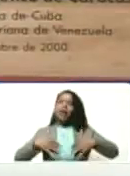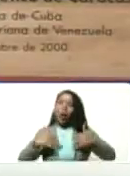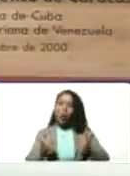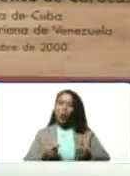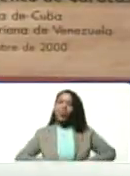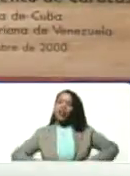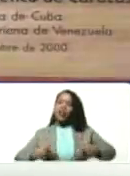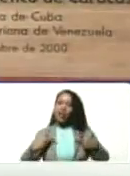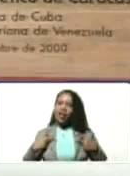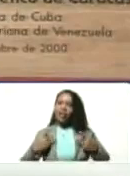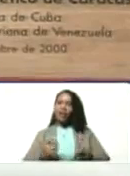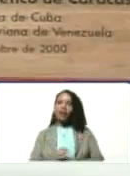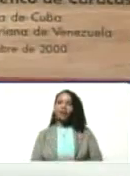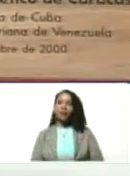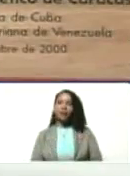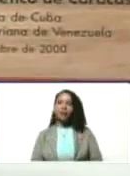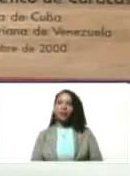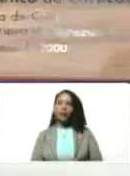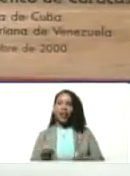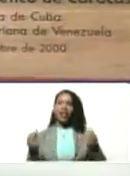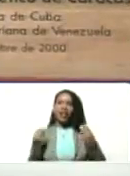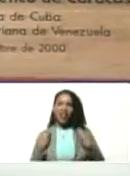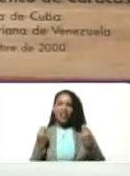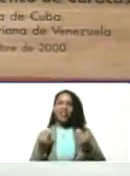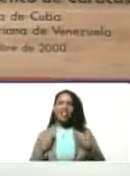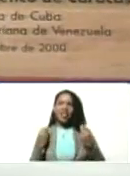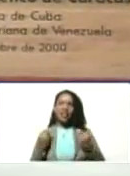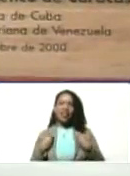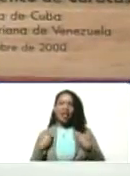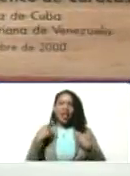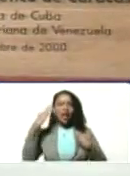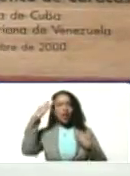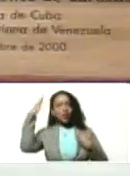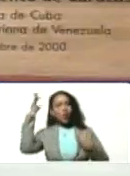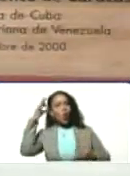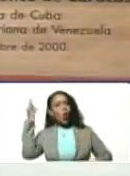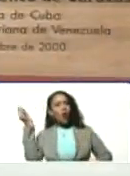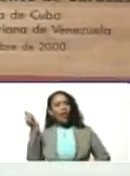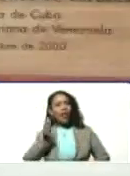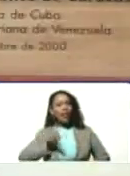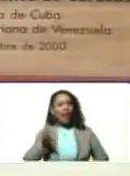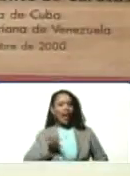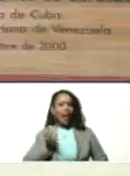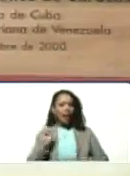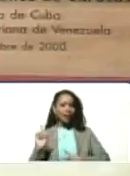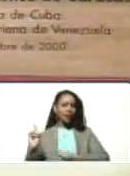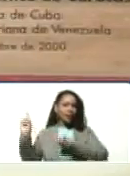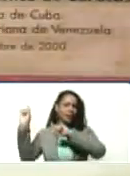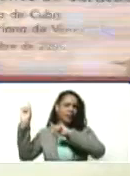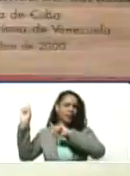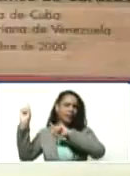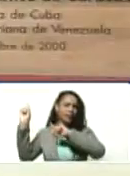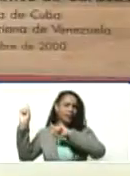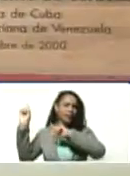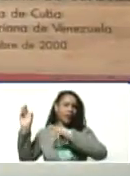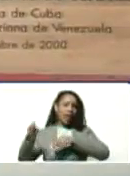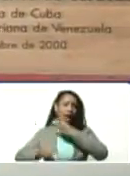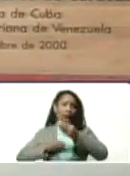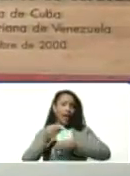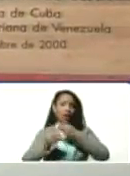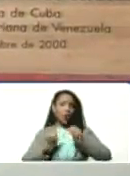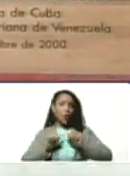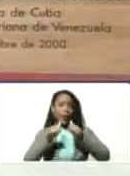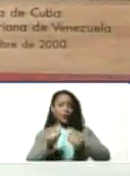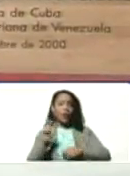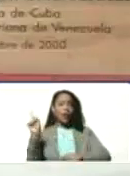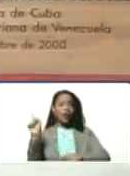de vida. Que viva el sueño original que dio inicio